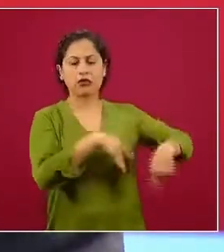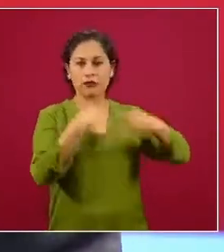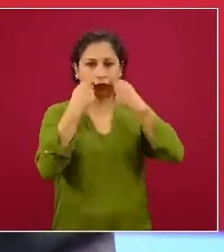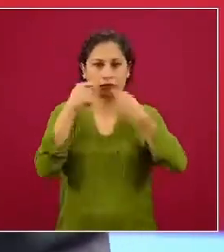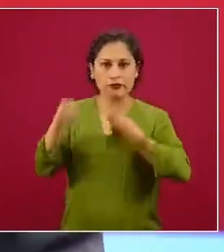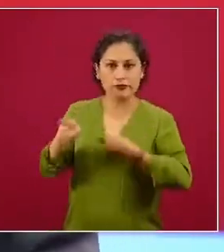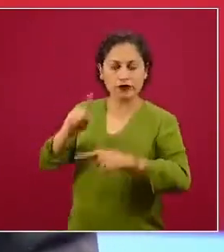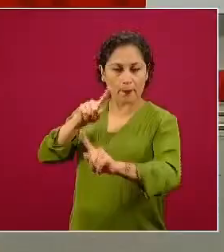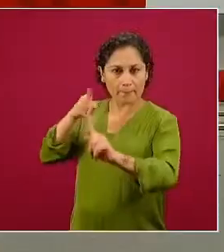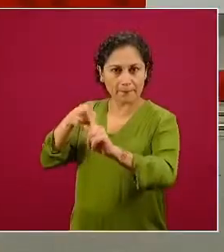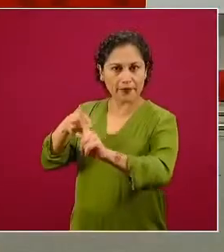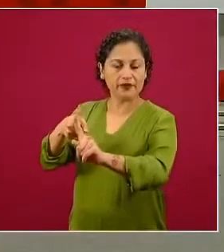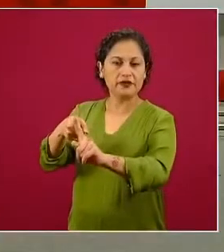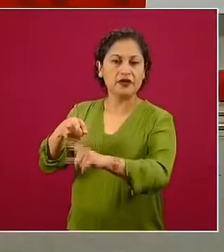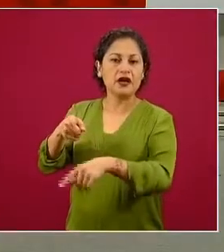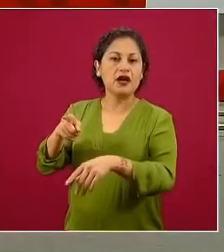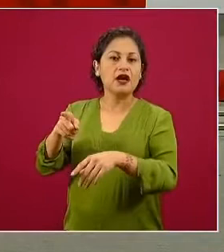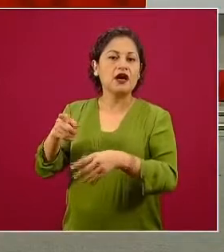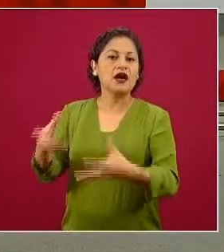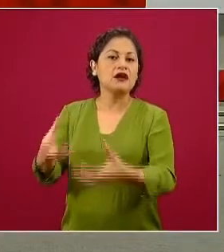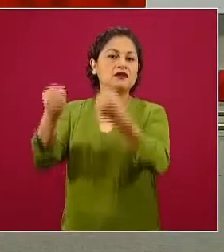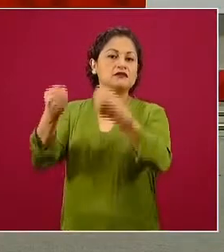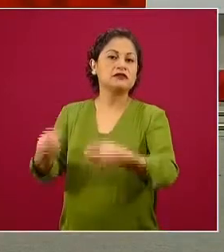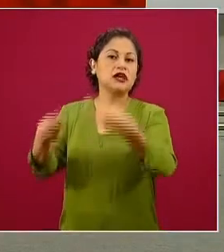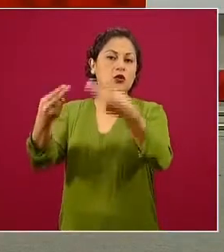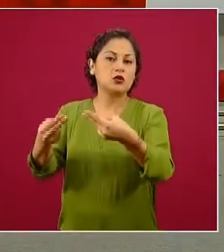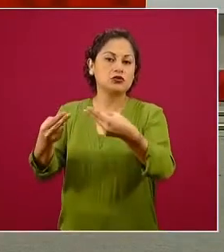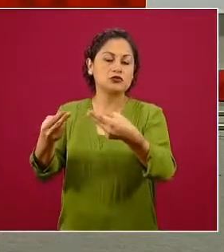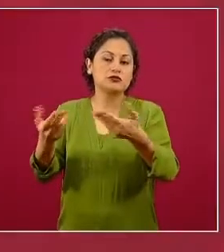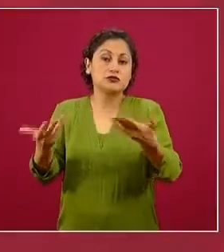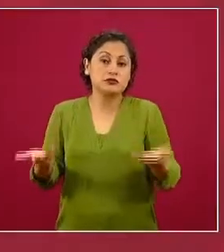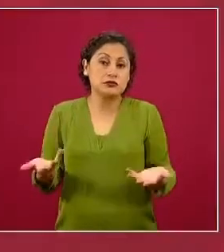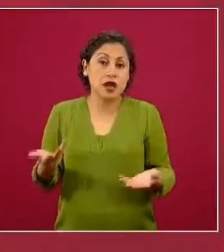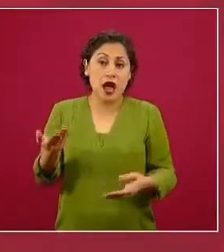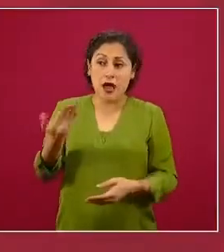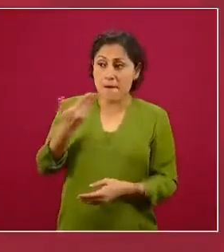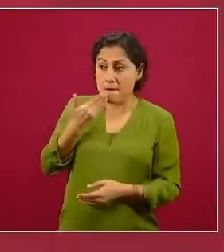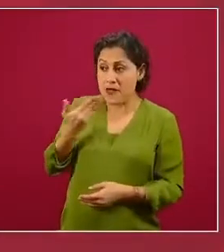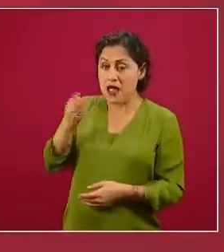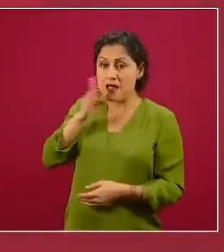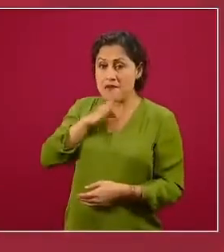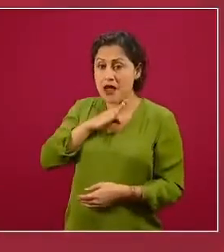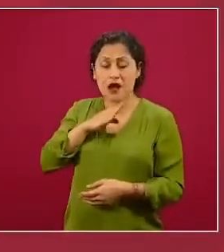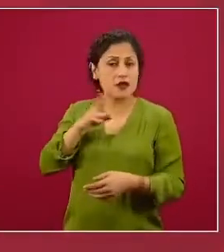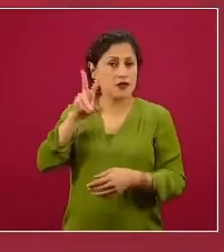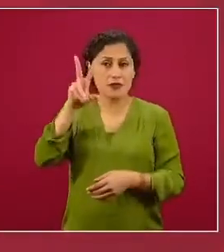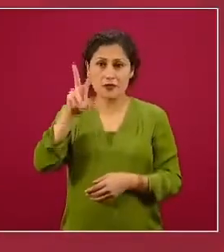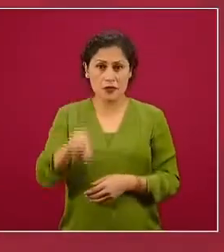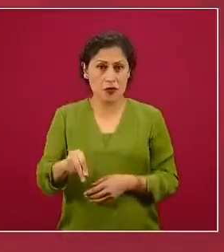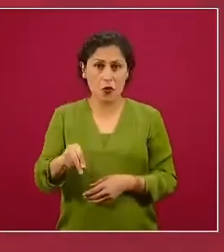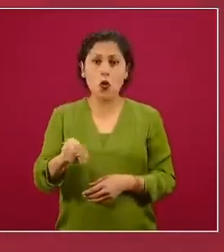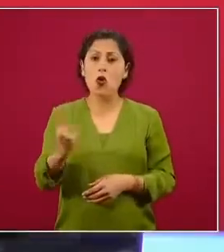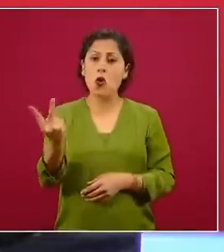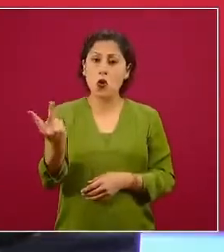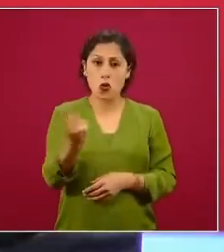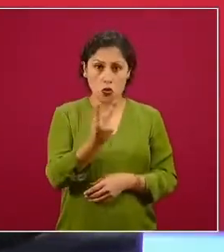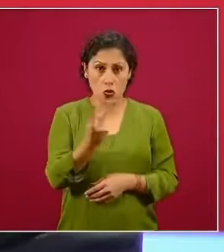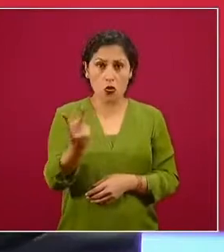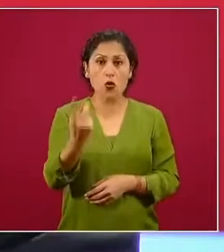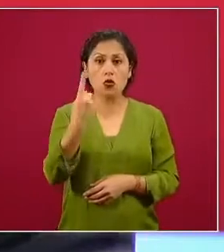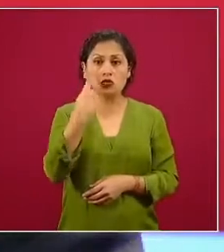estas posturas. Consideramos que todas son válidas, pero que lo más importante es tener una noción del